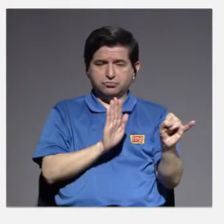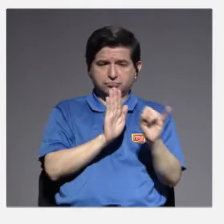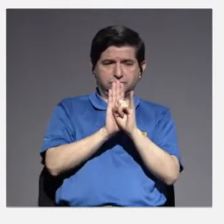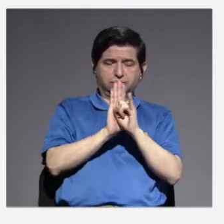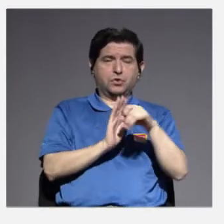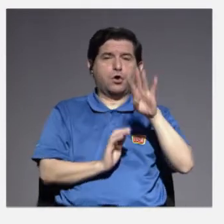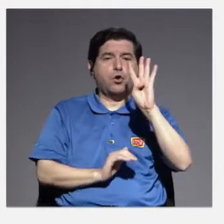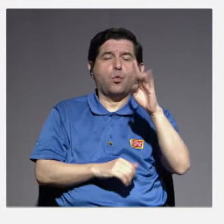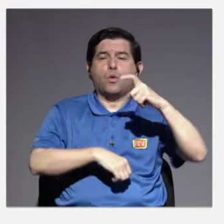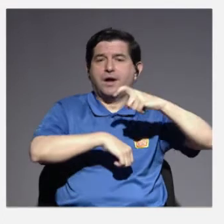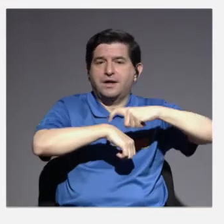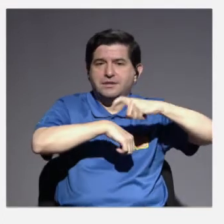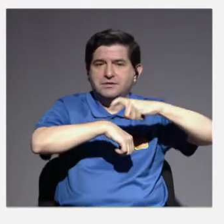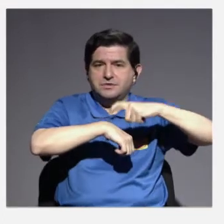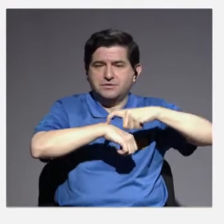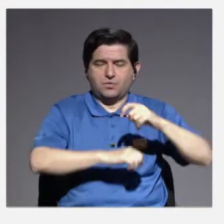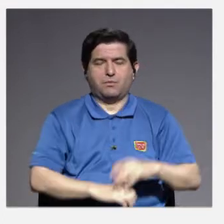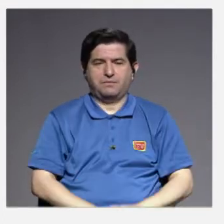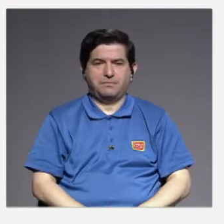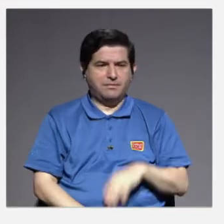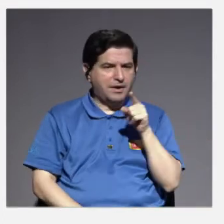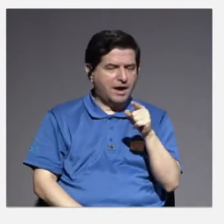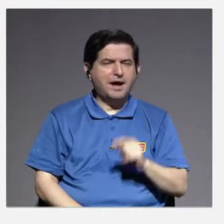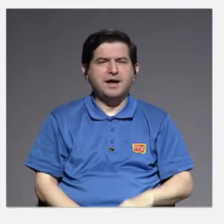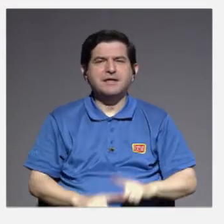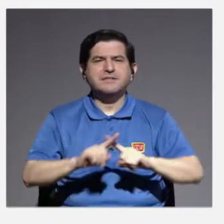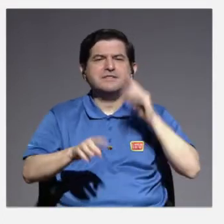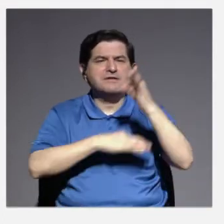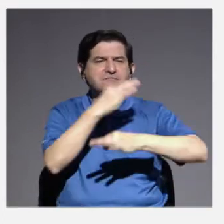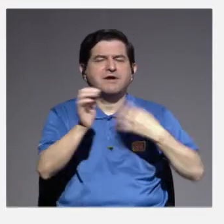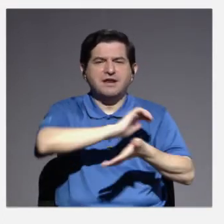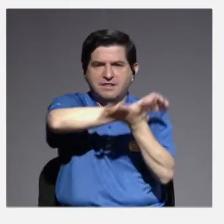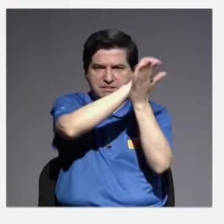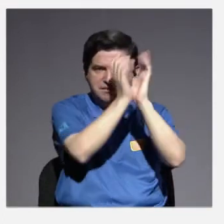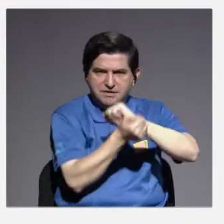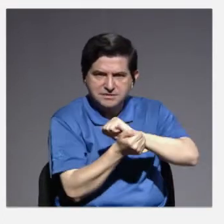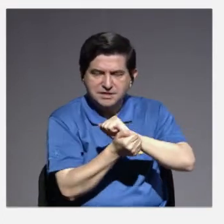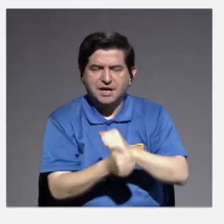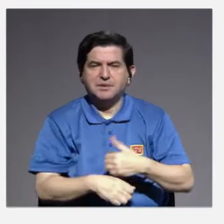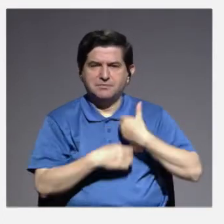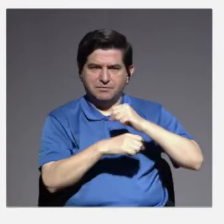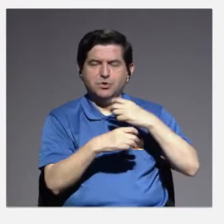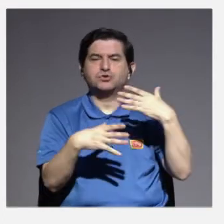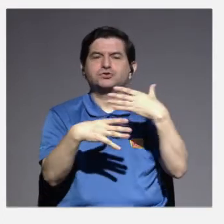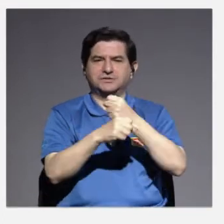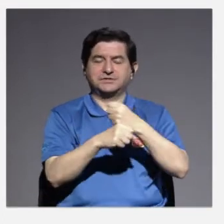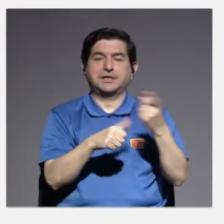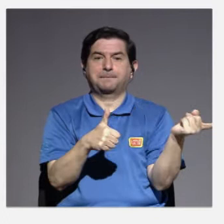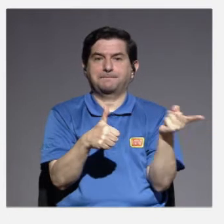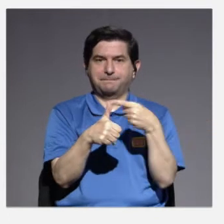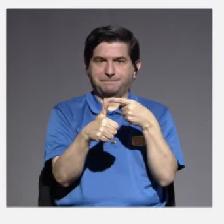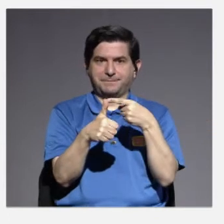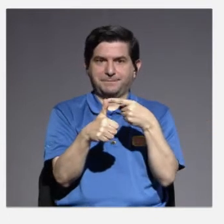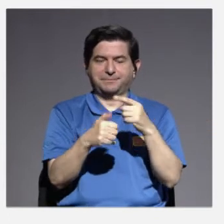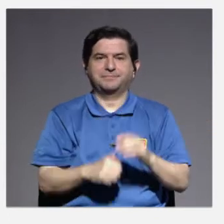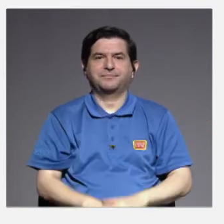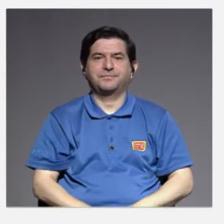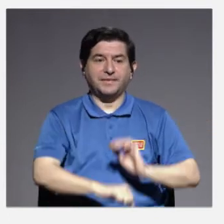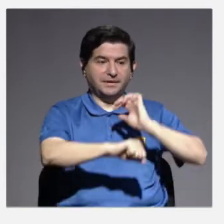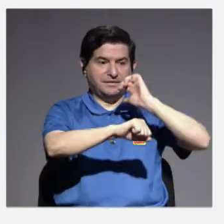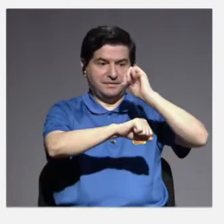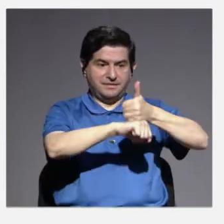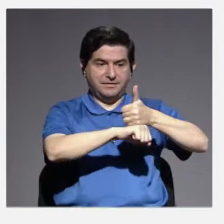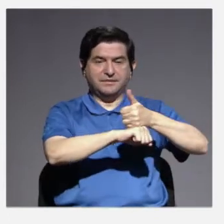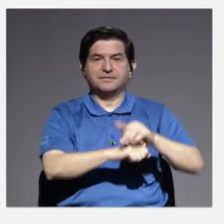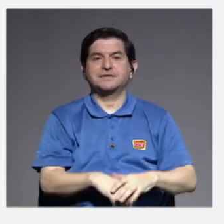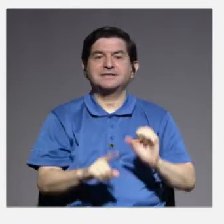identificar 4 fases a través de las cuales se dan cierto tipo de cambios específicos en las municipalidades. Primeramente tenemos el establecimiento